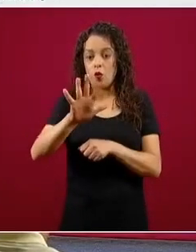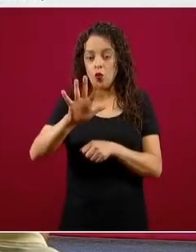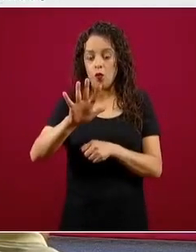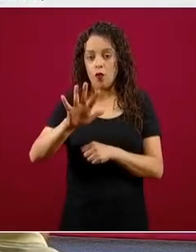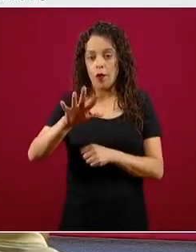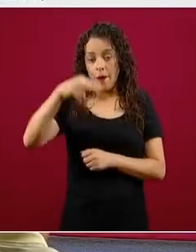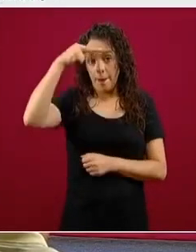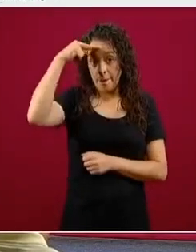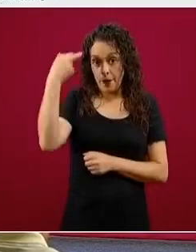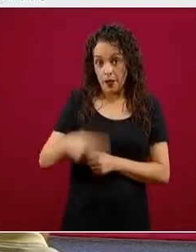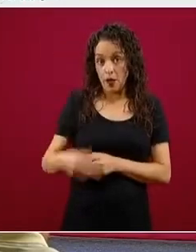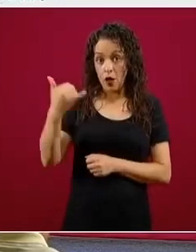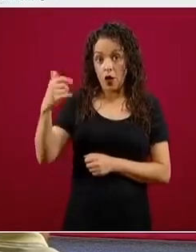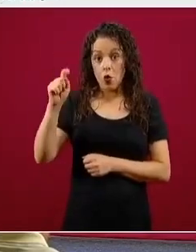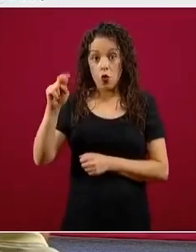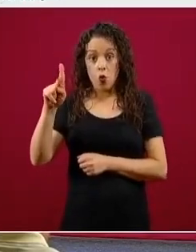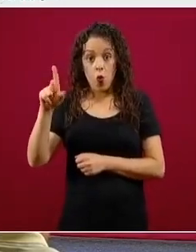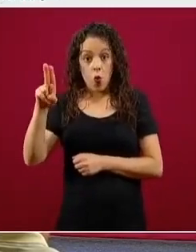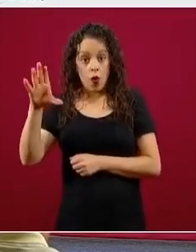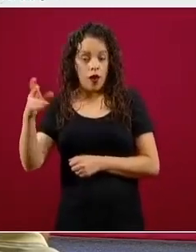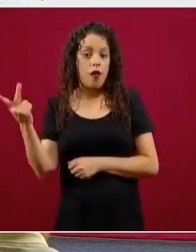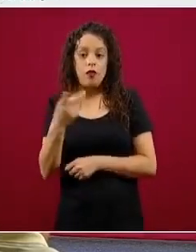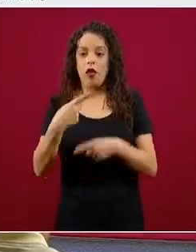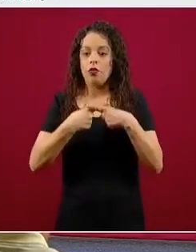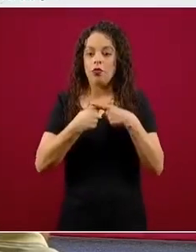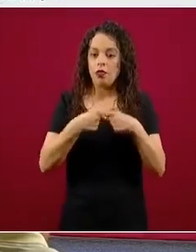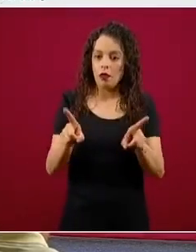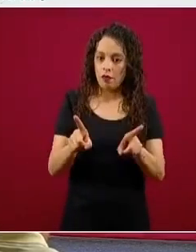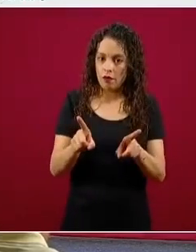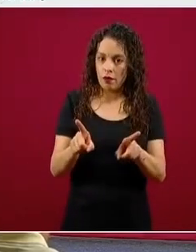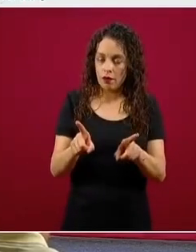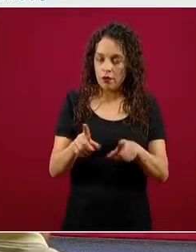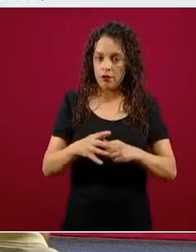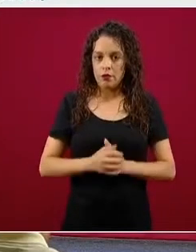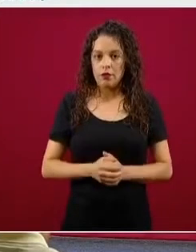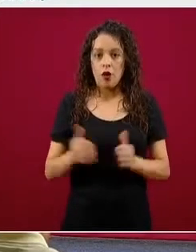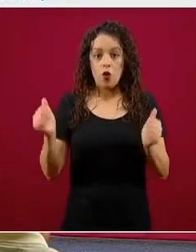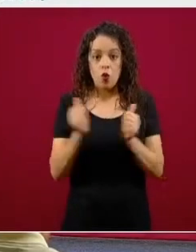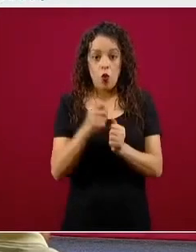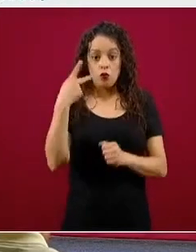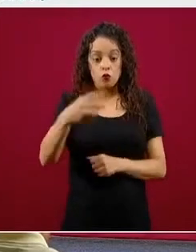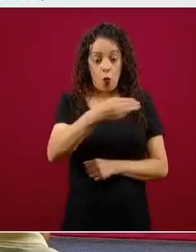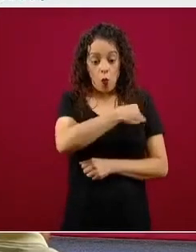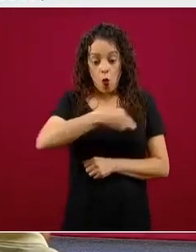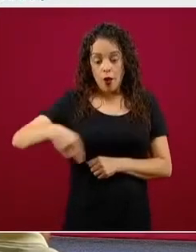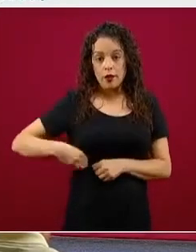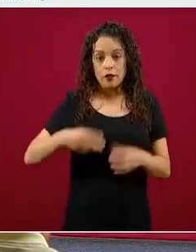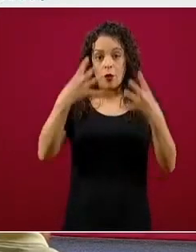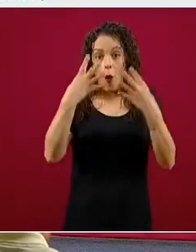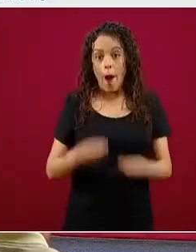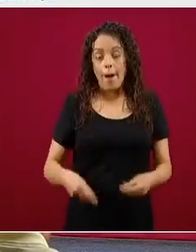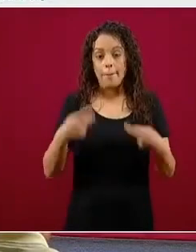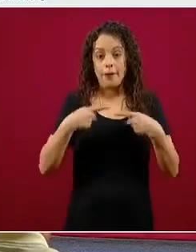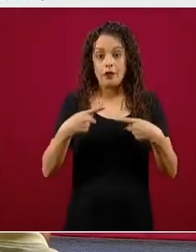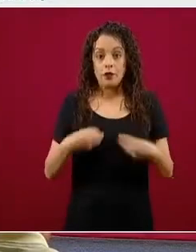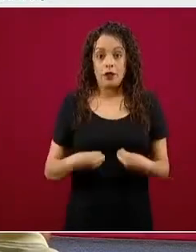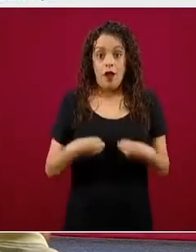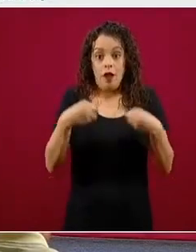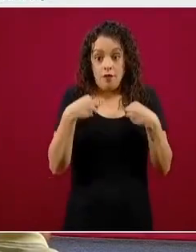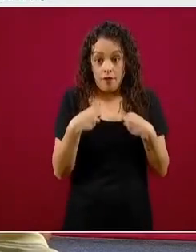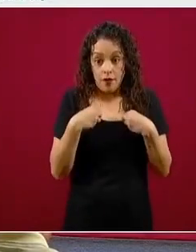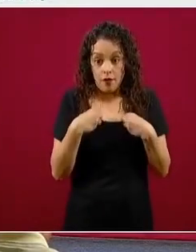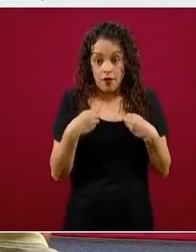la suma de lo que ocurre en la Ciudad de México con los municipios conurbados del Estado de México ya es